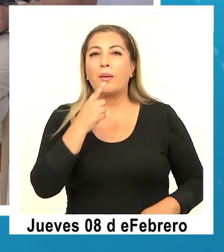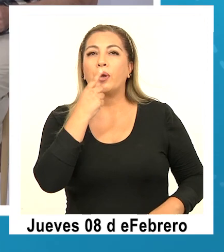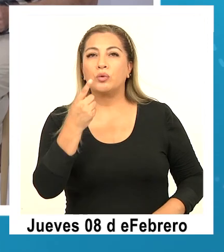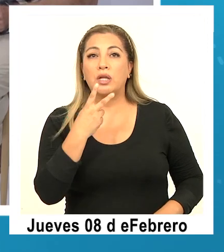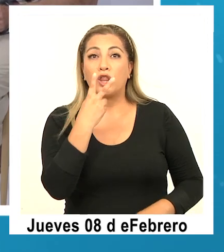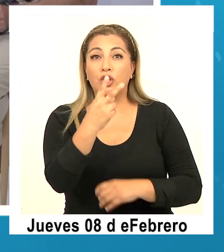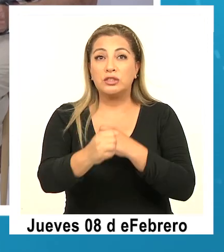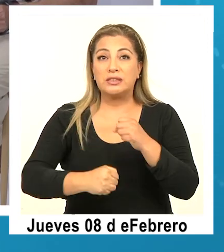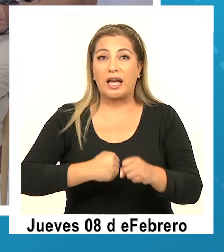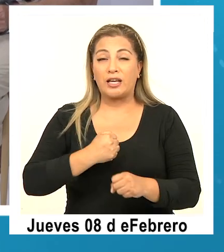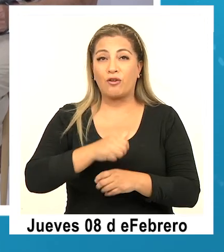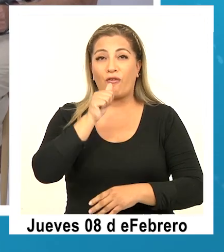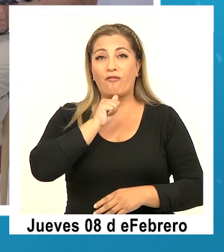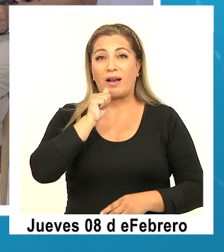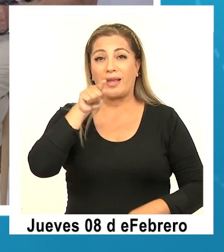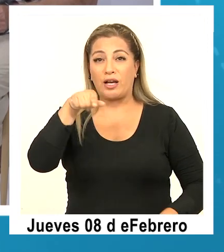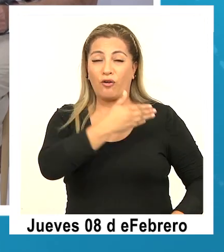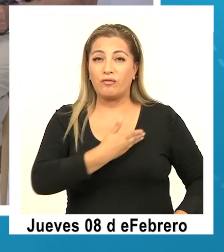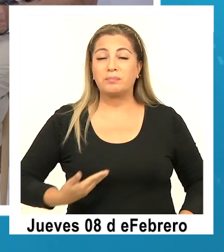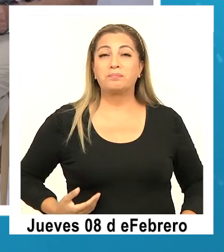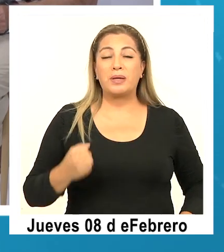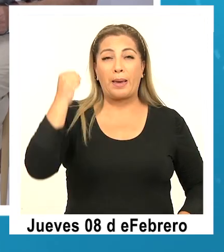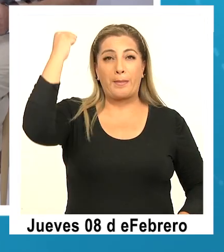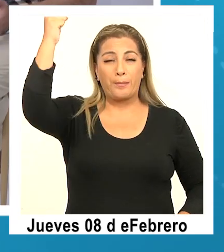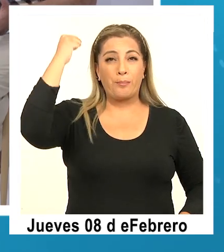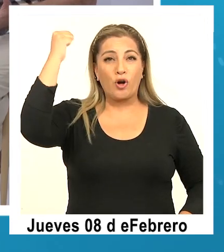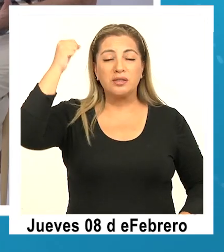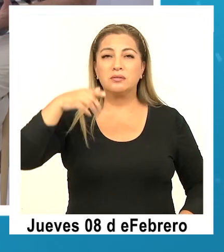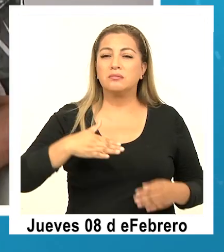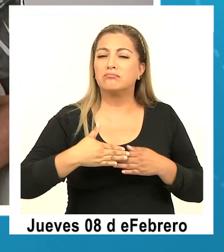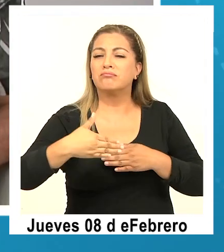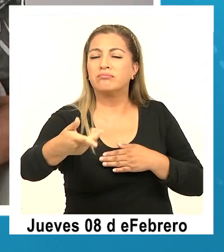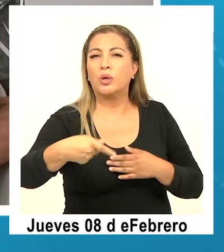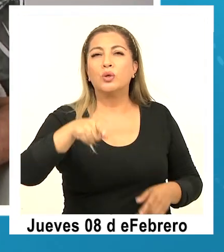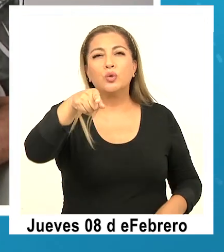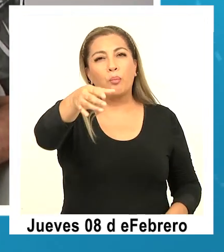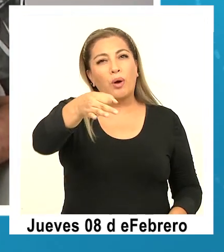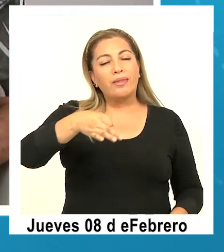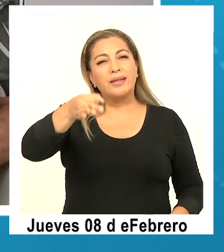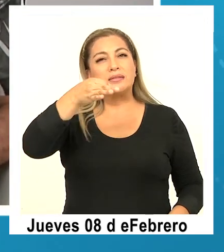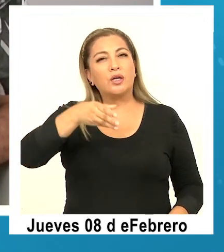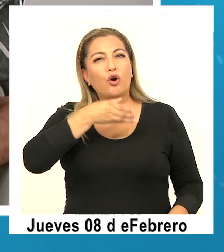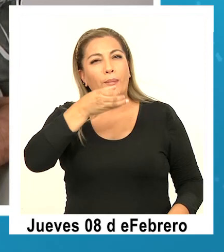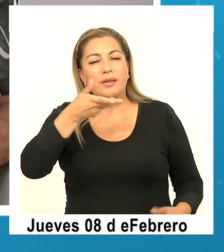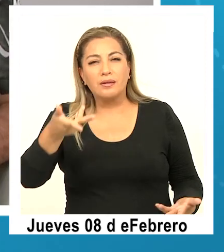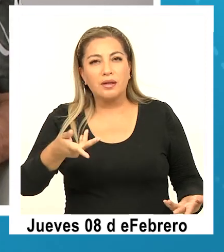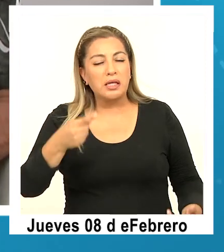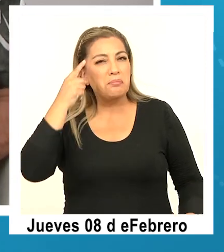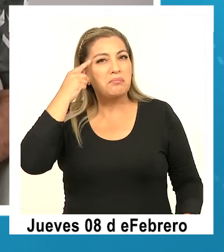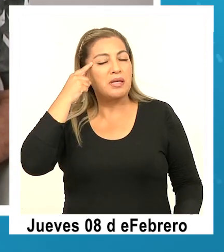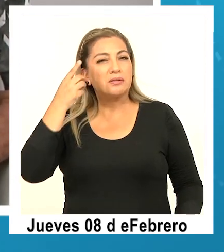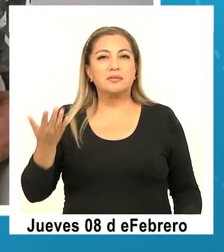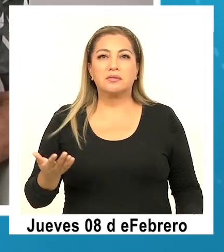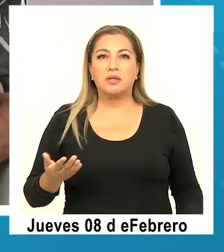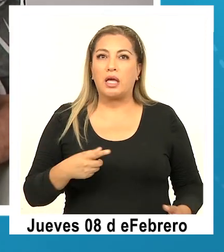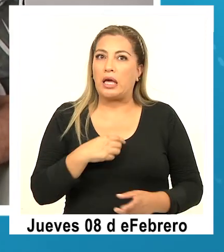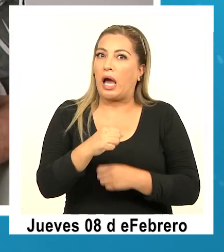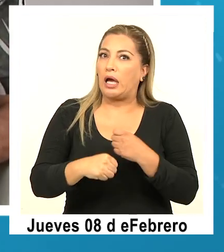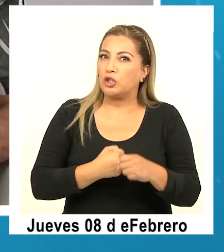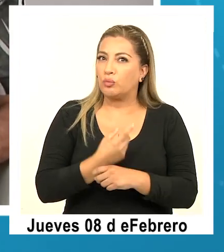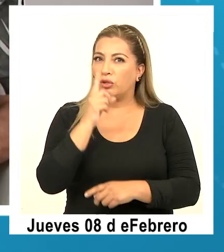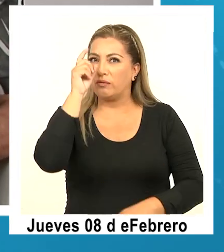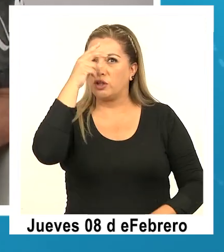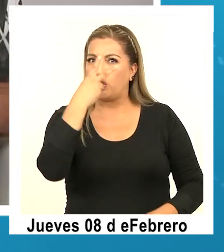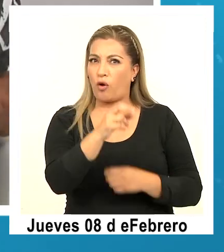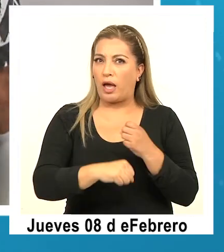este gobierno, senadora, y un poco, ¿qué es lo que nos podría comentar usted? ¿Qué es lo que se espera? Han sido años difíciles estos